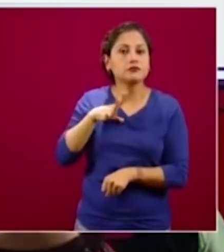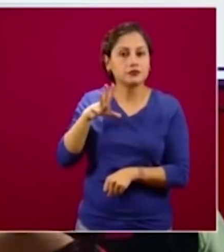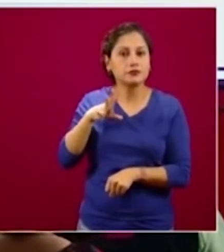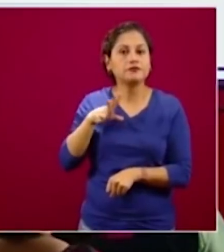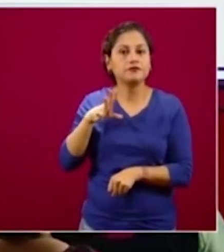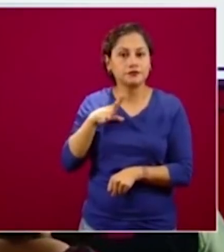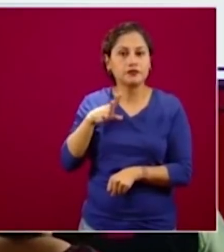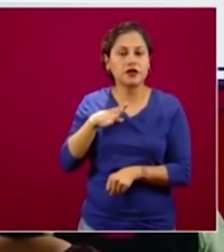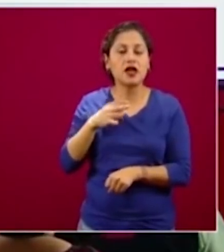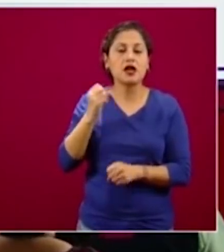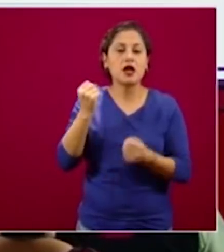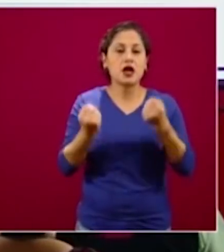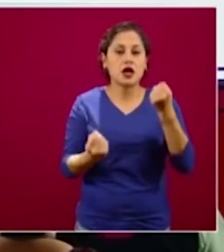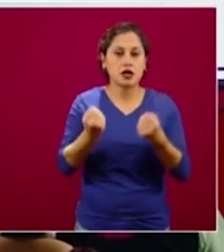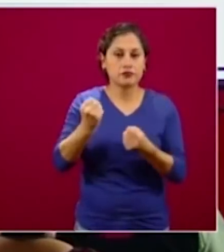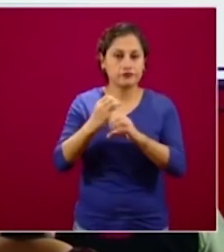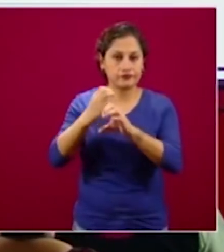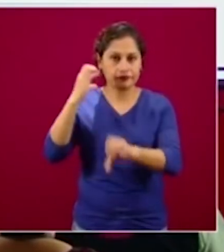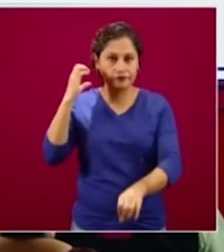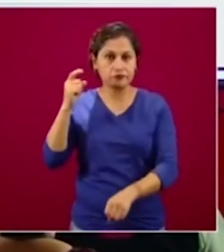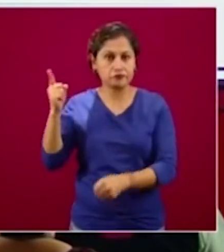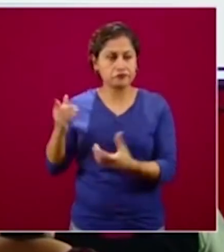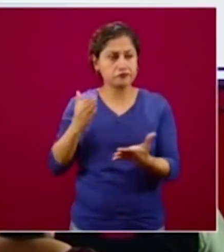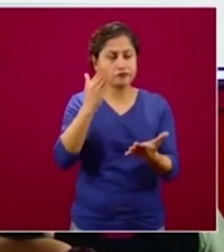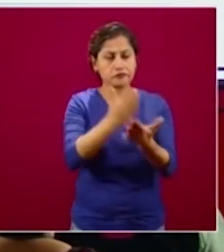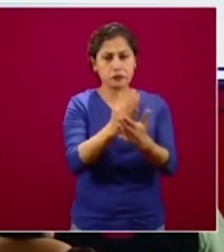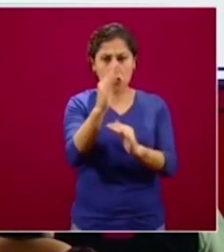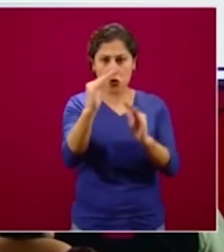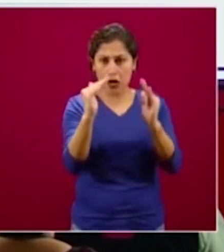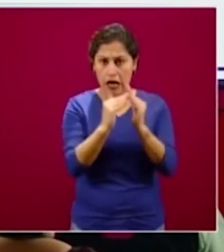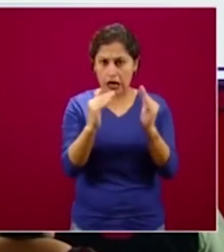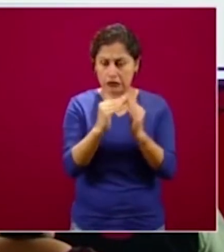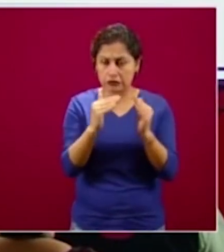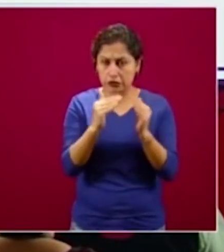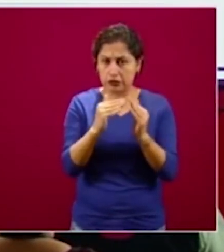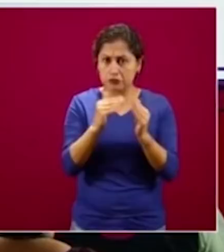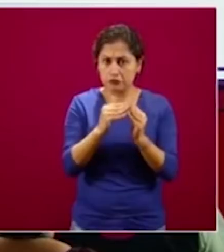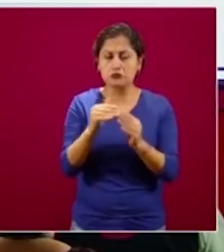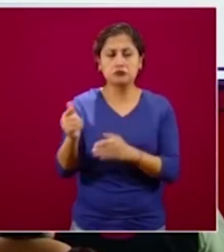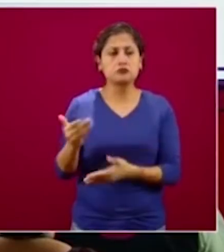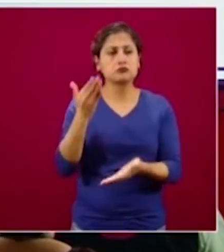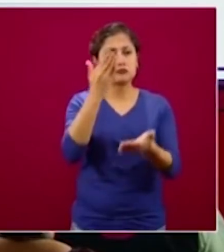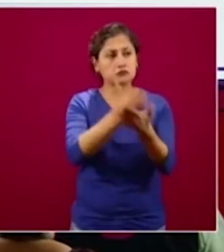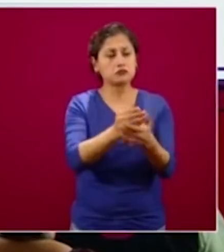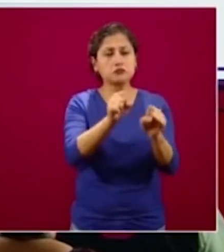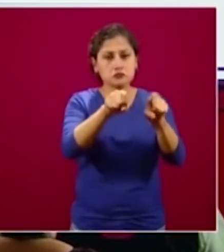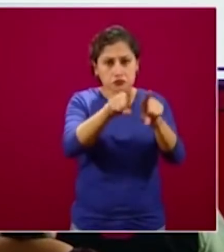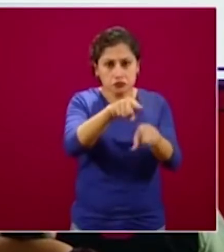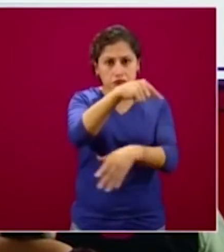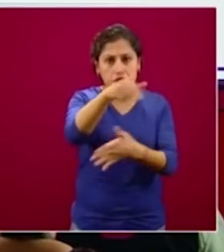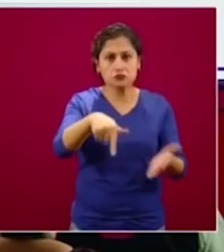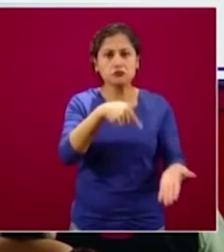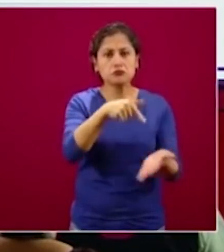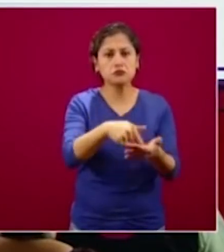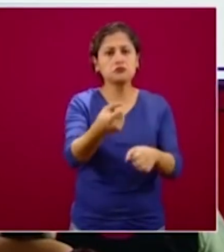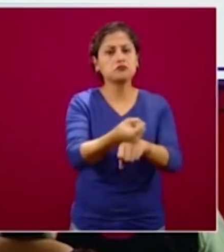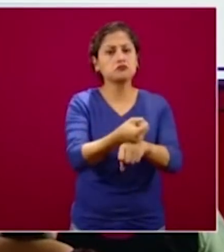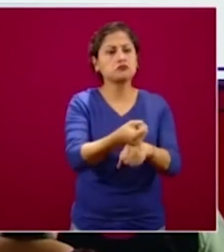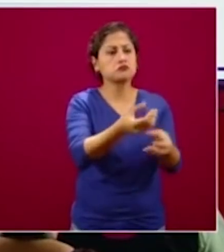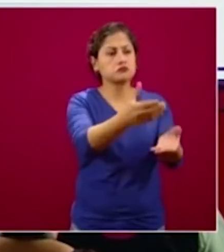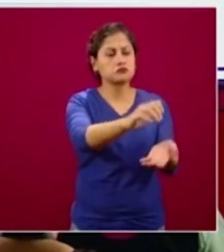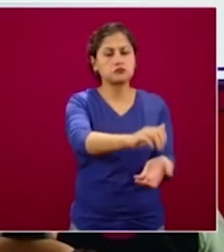sangre, que puede acudir hasta tu domicilio para que ahí se realice la donación de sangre, en la misma unidad